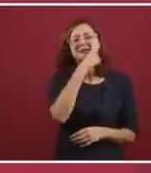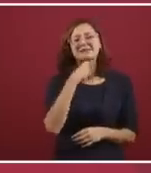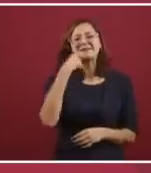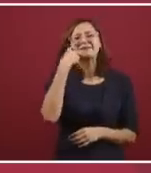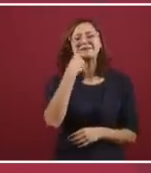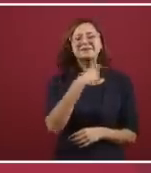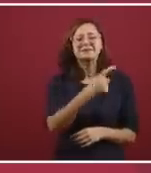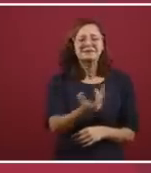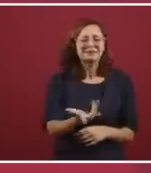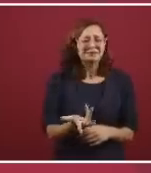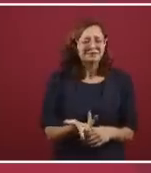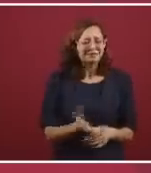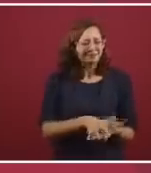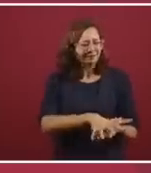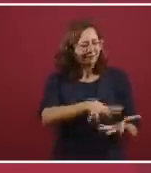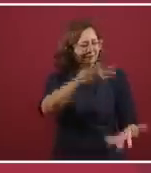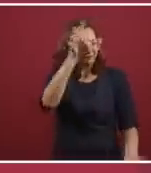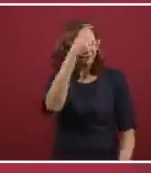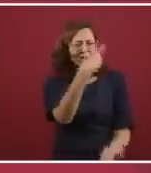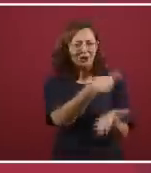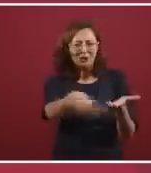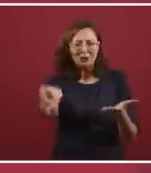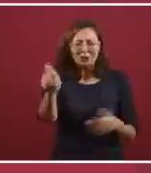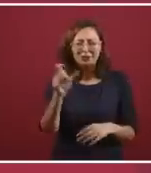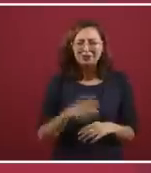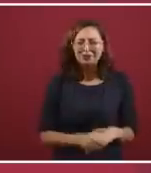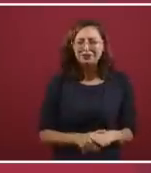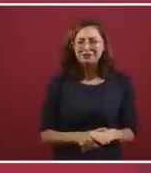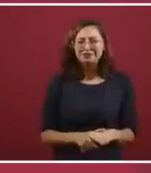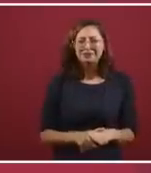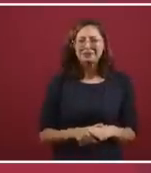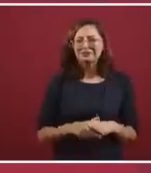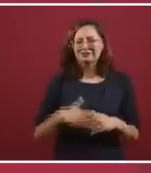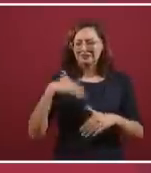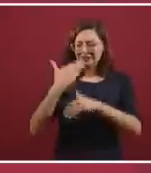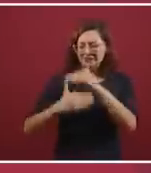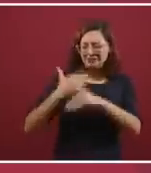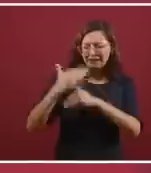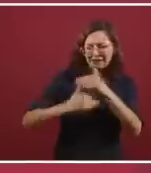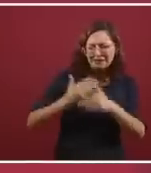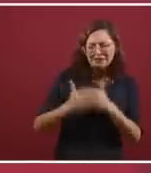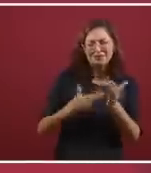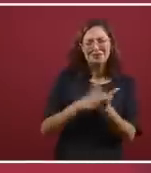rasurarse y papel de baño